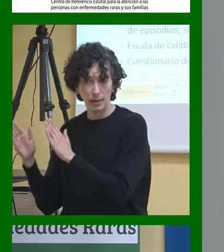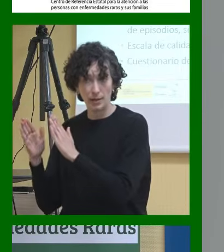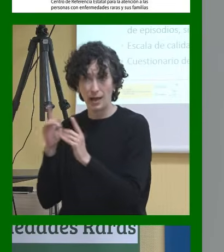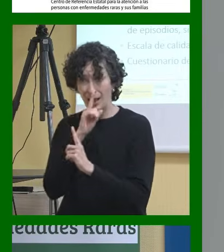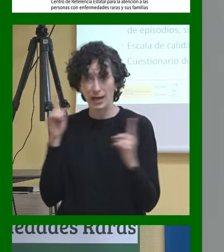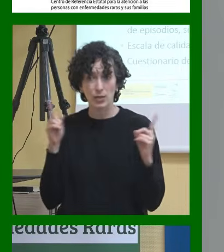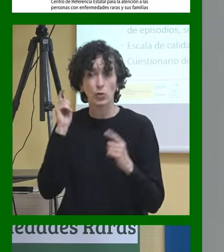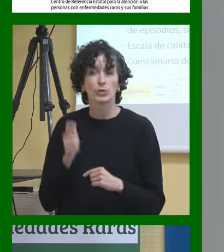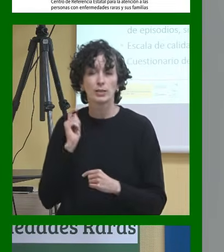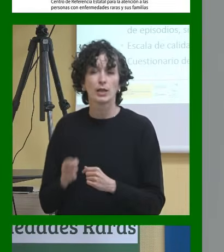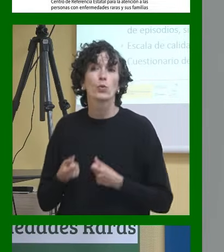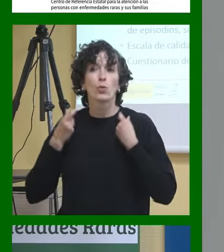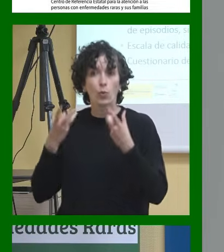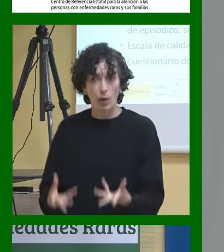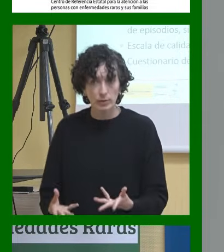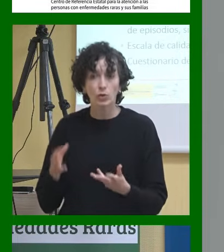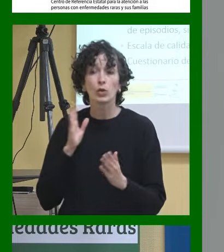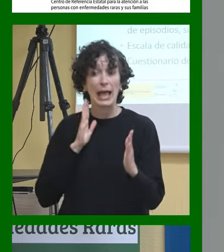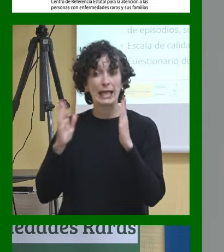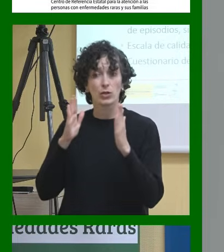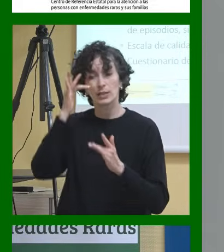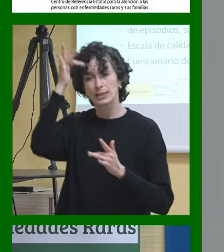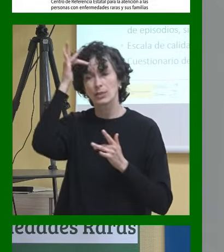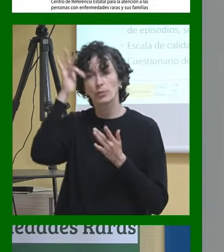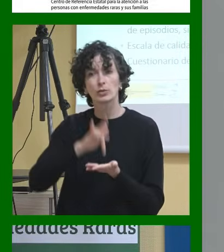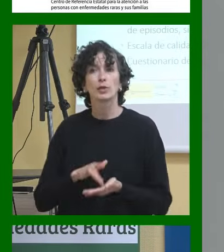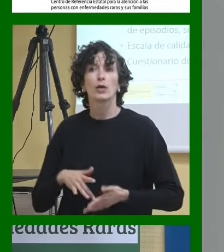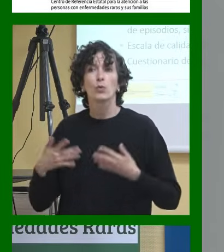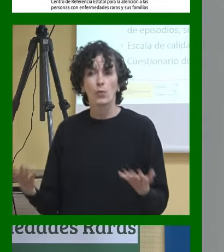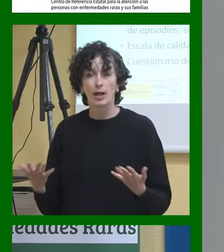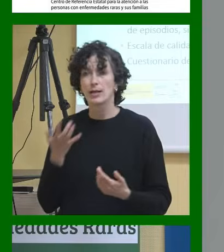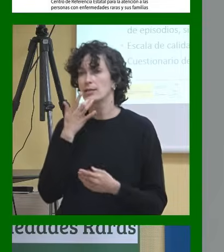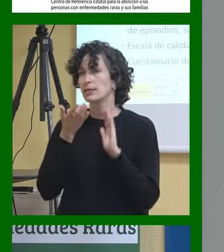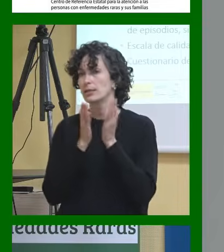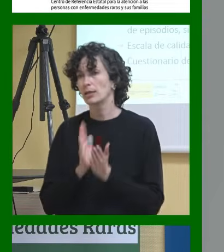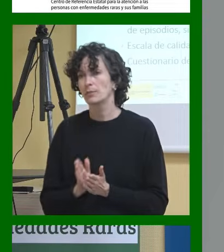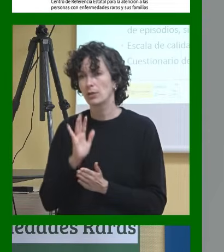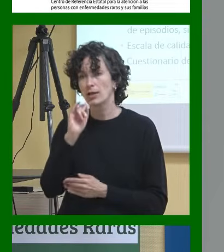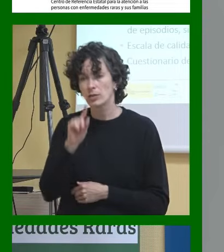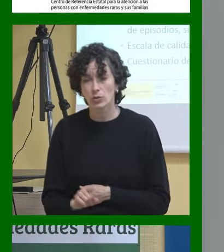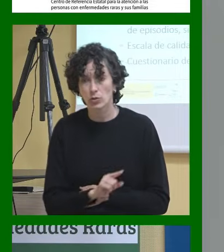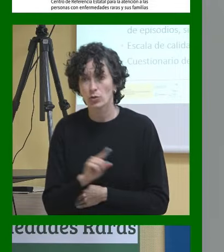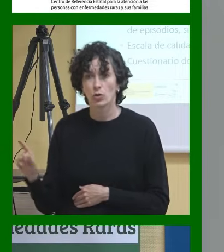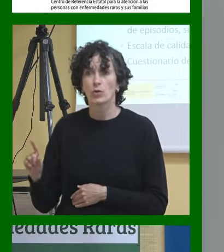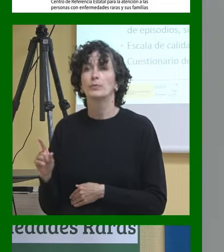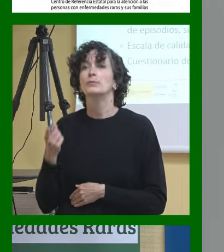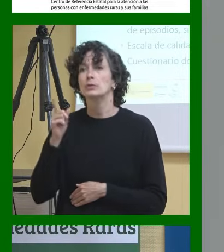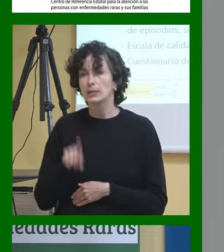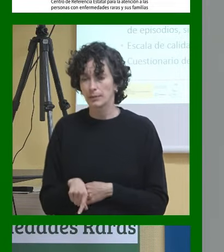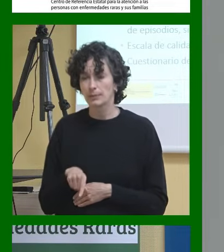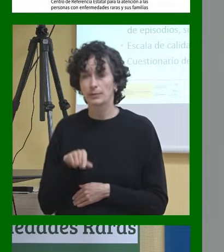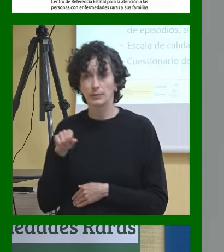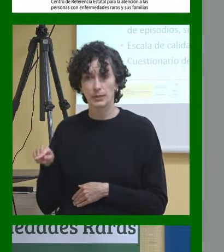al año, los síntomas que tenían durante los episodios, si habían recibido tratamiento o no. Y también